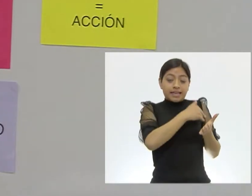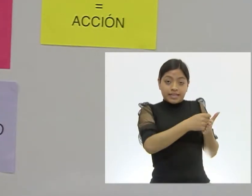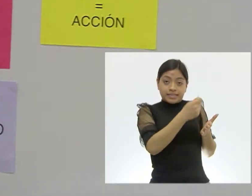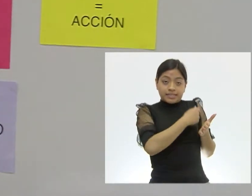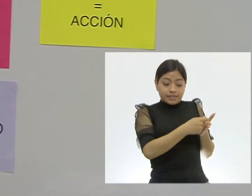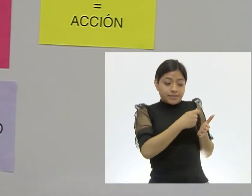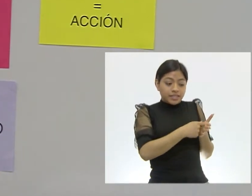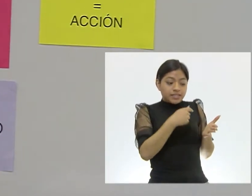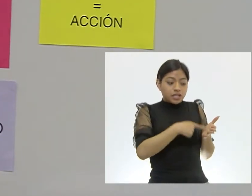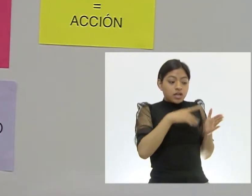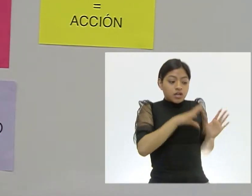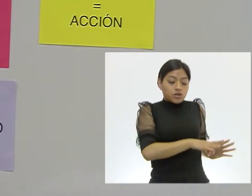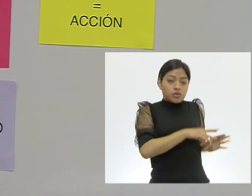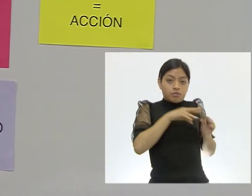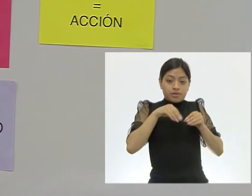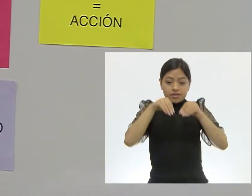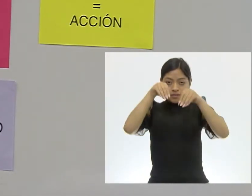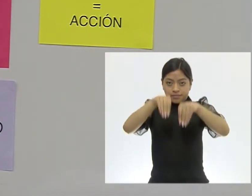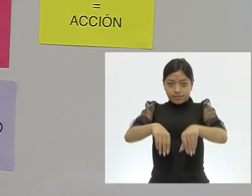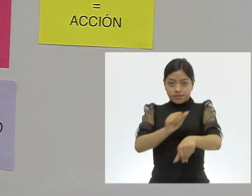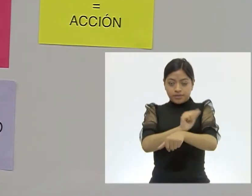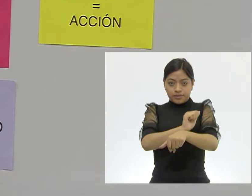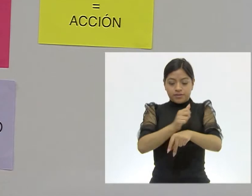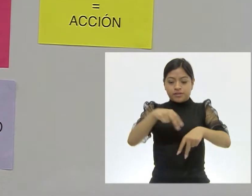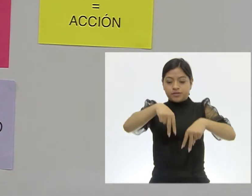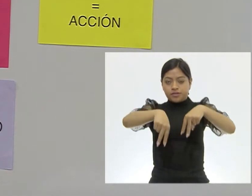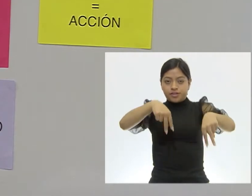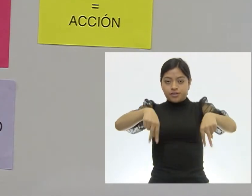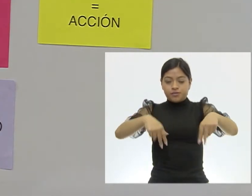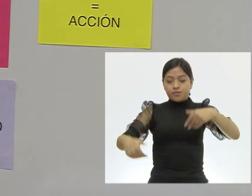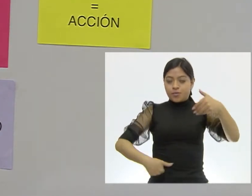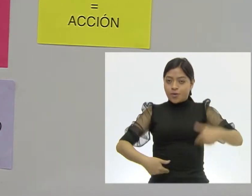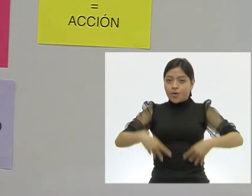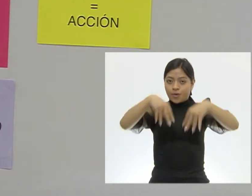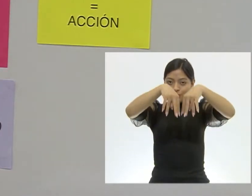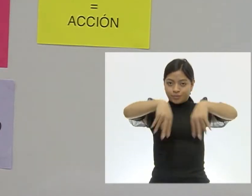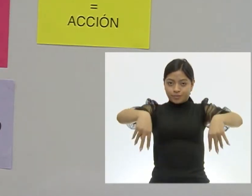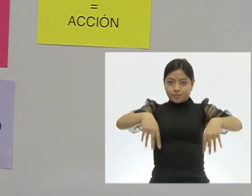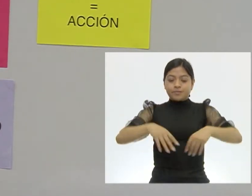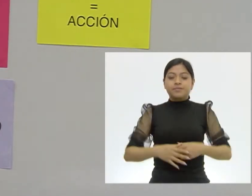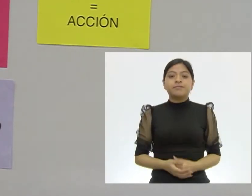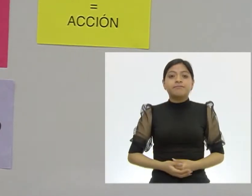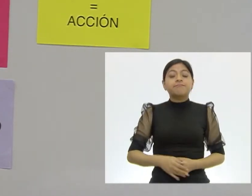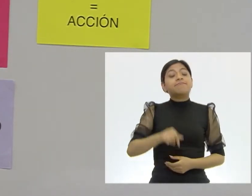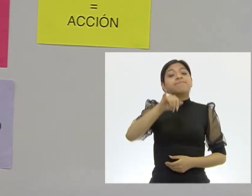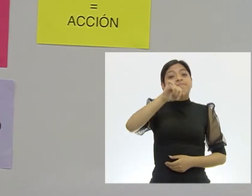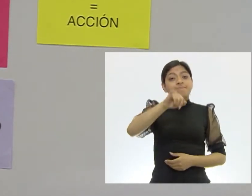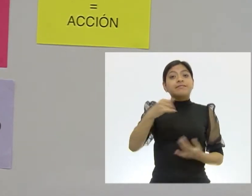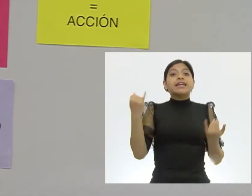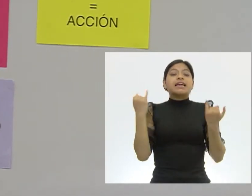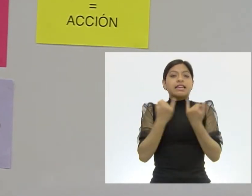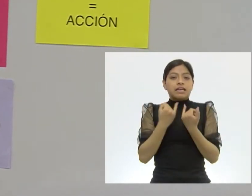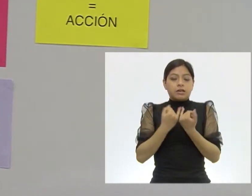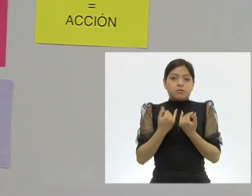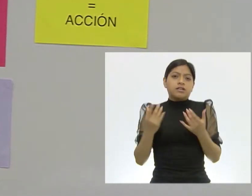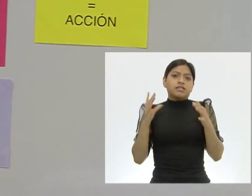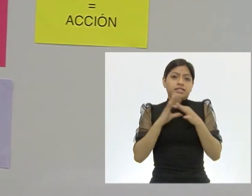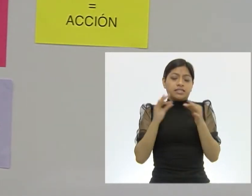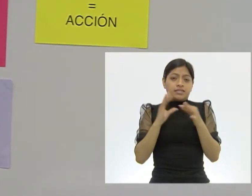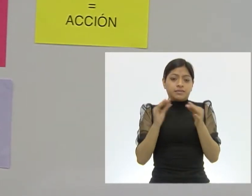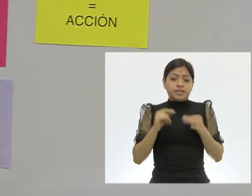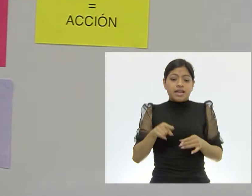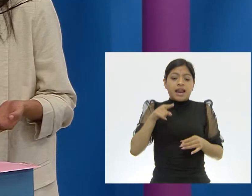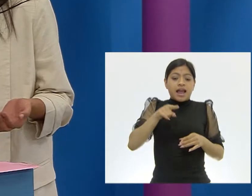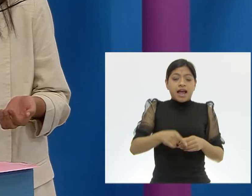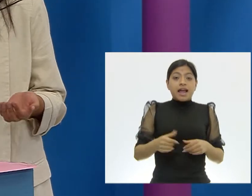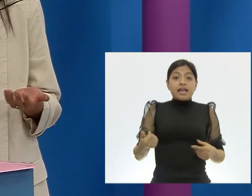dramático es el que nos interesa en el teatro. Exacto. Y digamos que no está hecho para